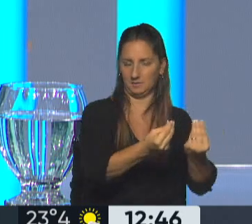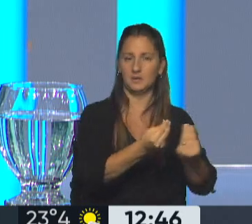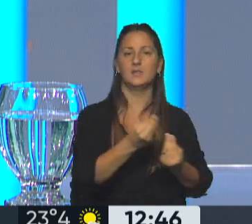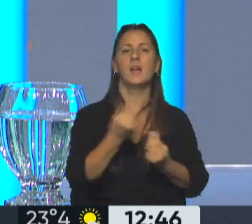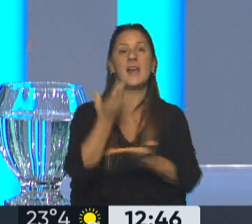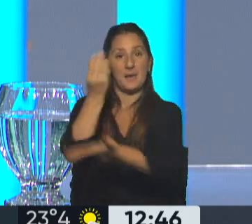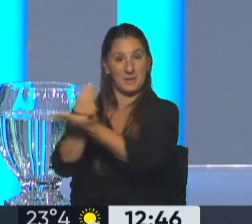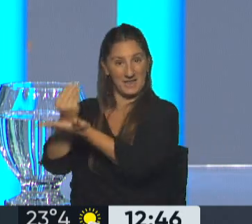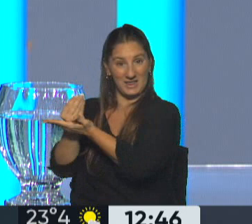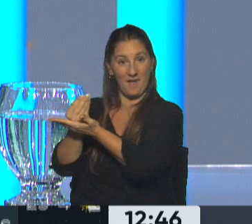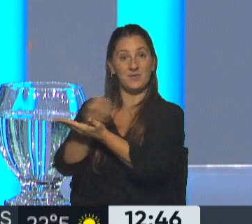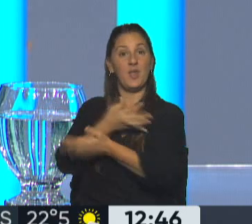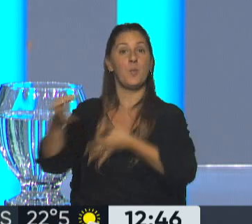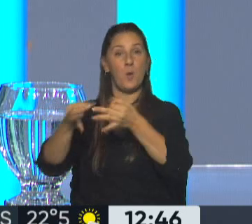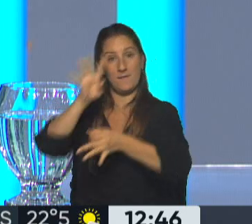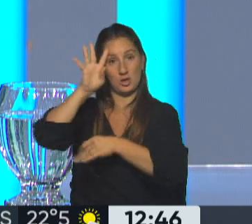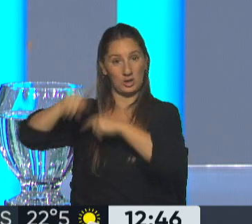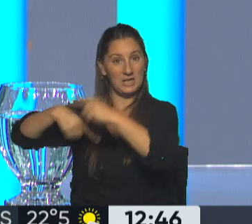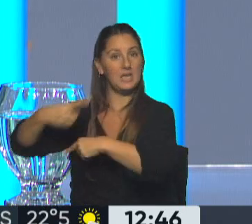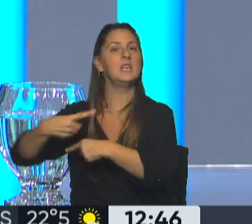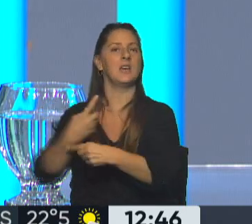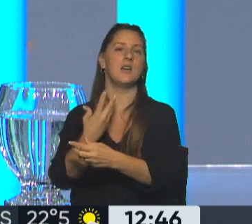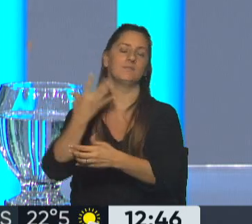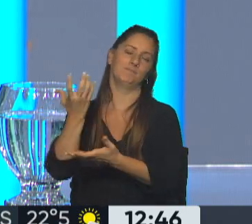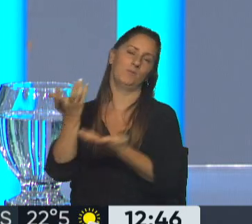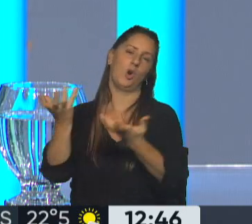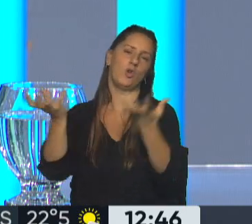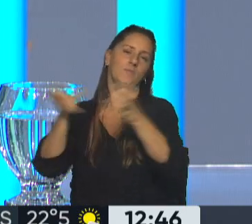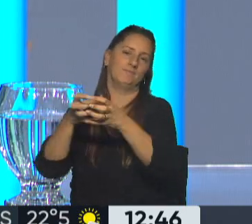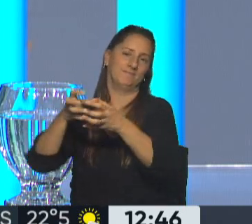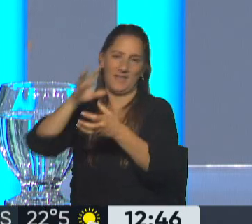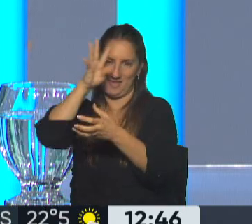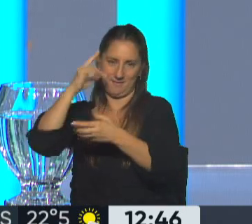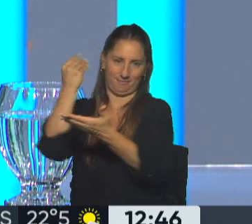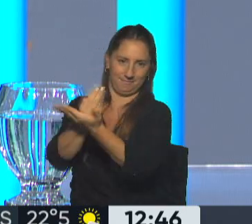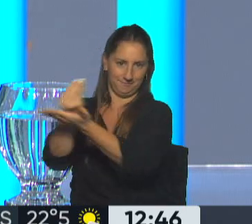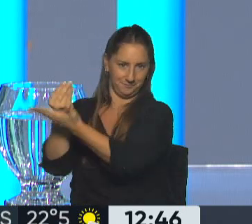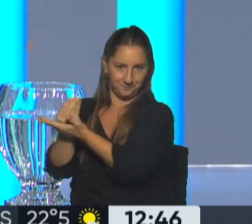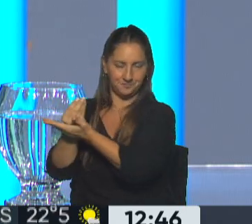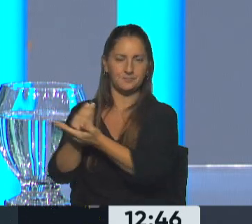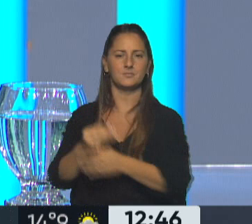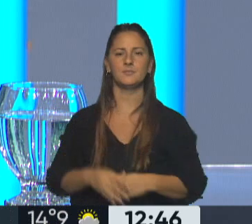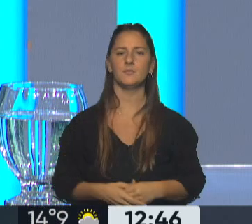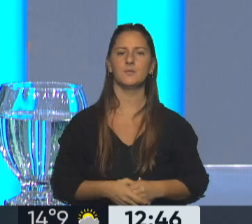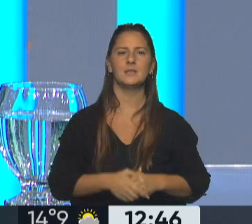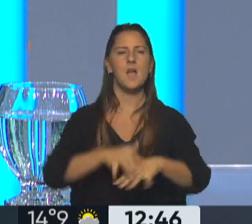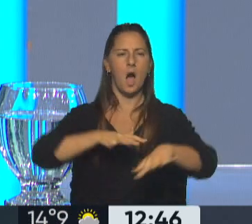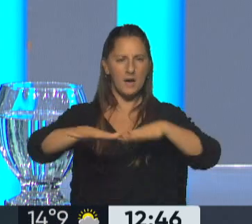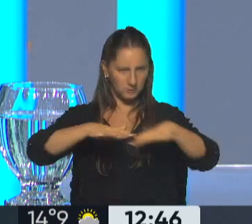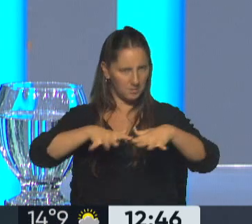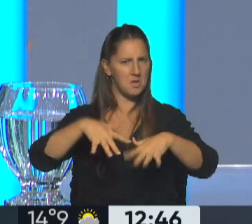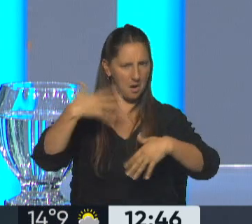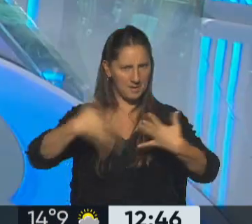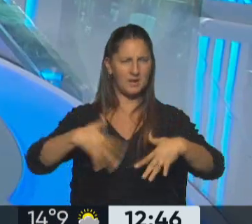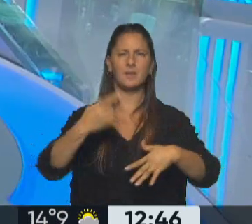de pueblos indígenas efectivamente son postulados por las organizaciones indígenas. Es amplia la actividad que desde